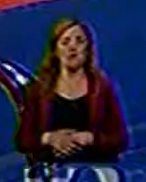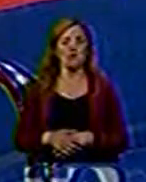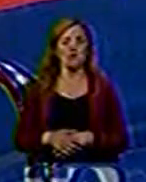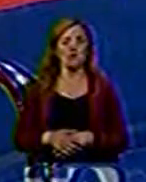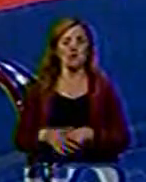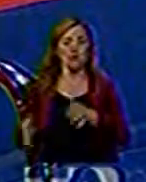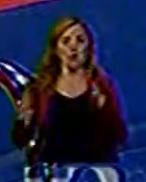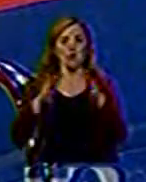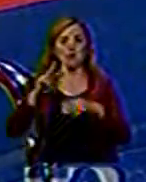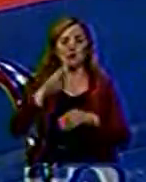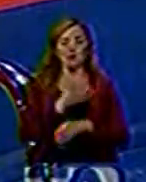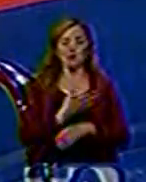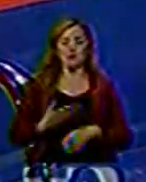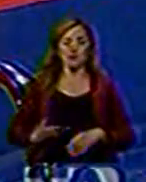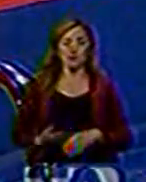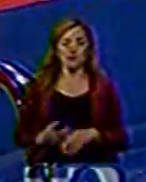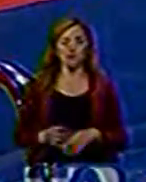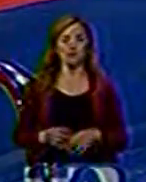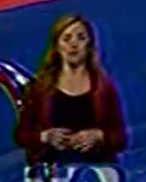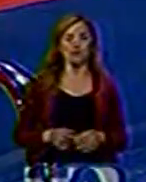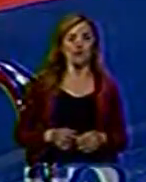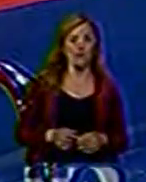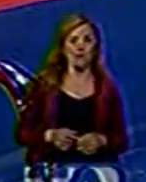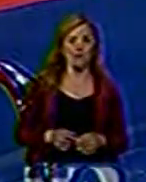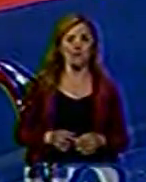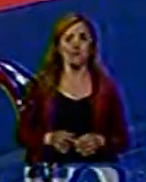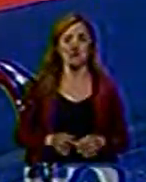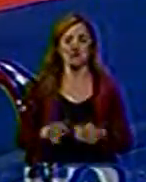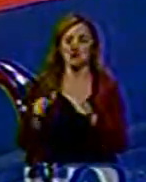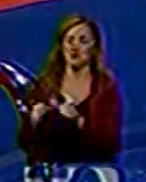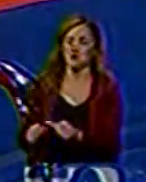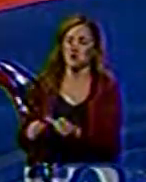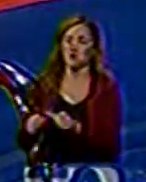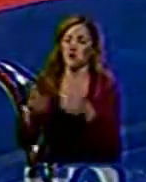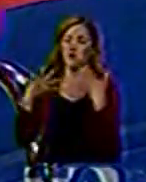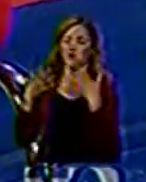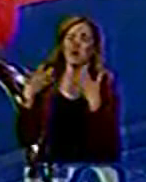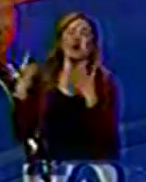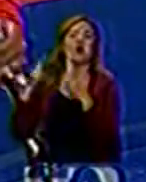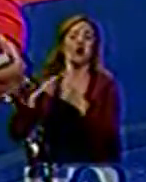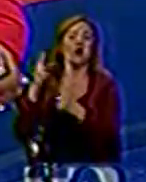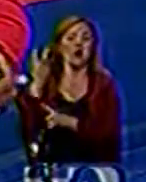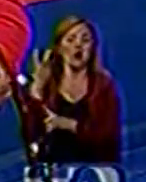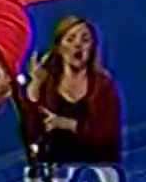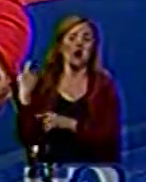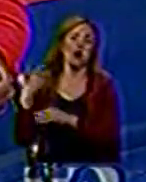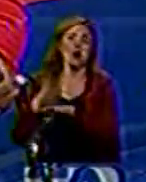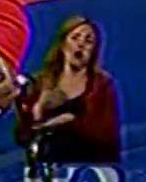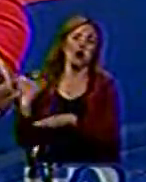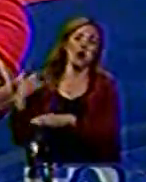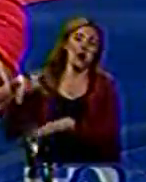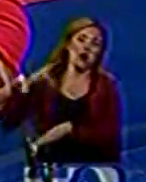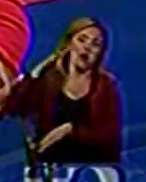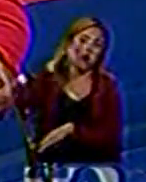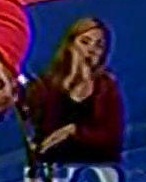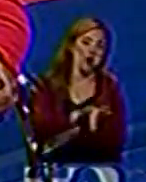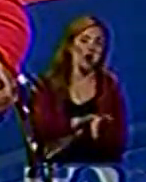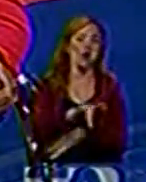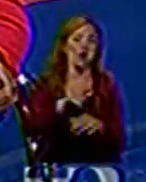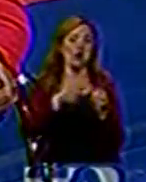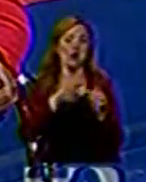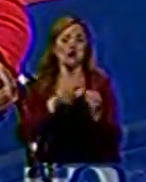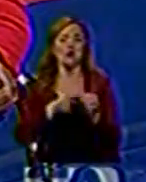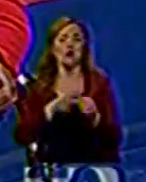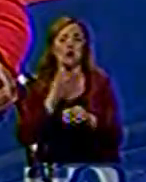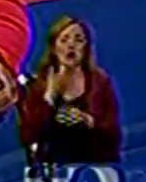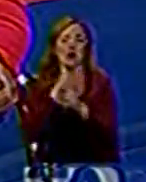eso parte la vicepresidenta maría alejandra vicuña permaneció en guayaquil hasta el mediodía y posteriormente llegó a quitó y su único pronunciamiento lo dio